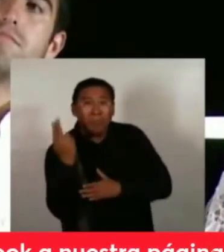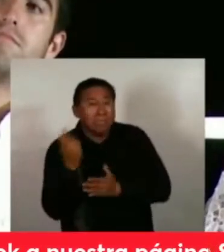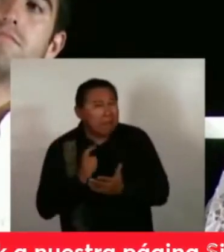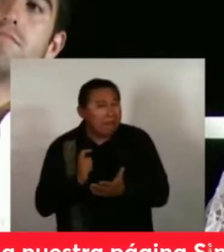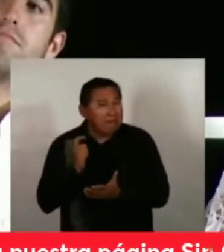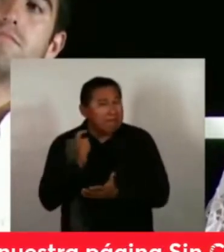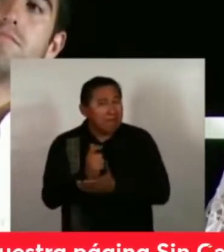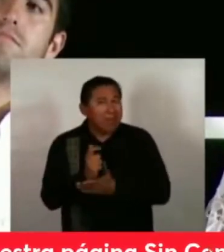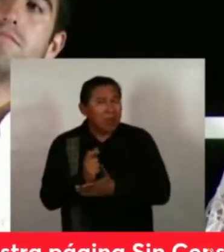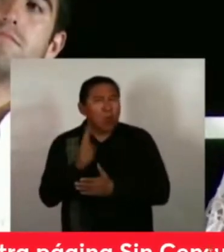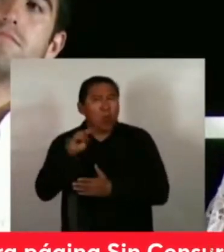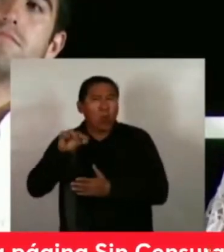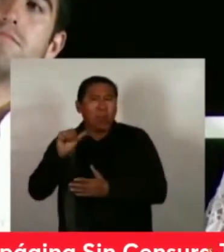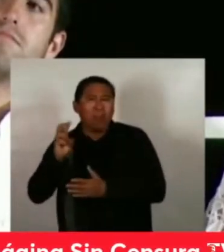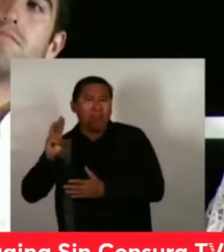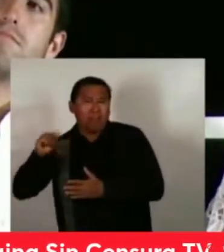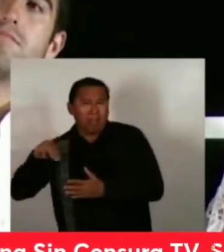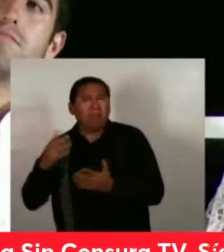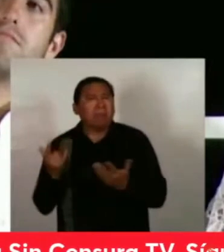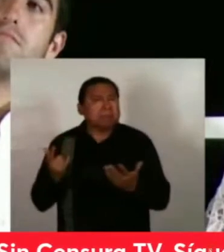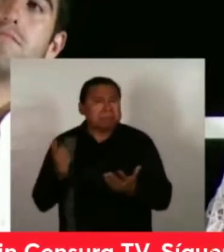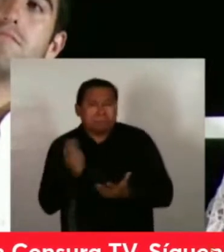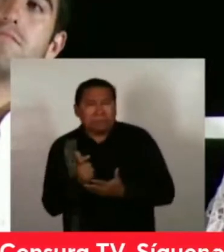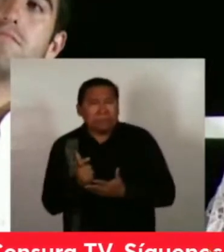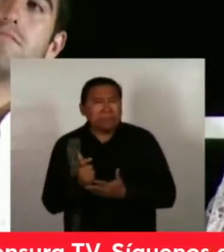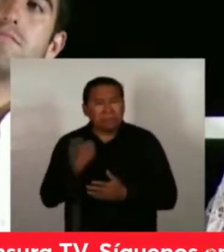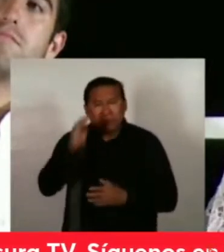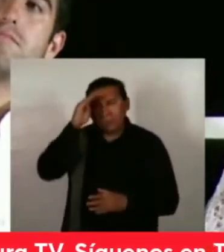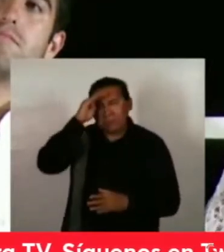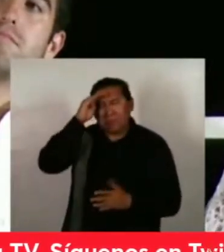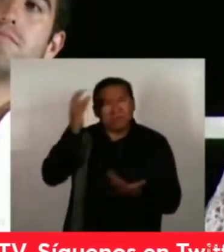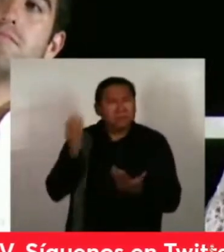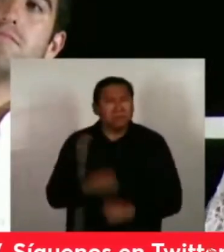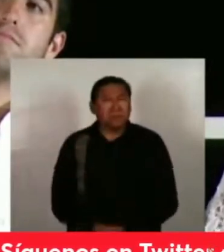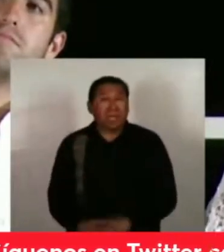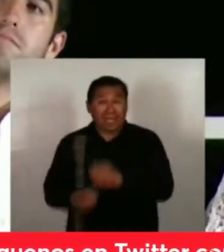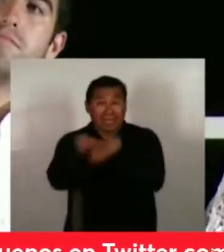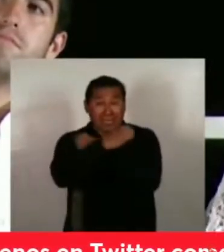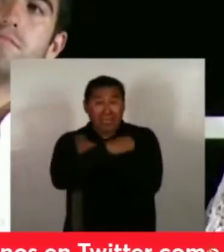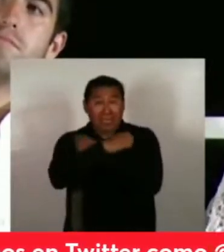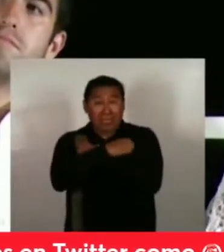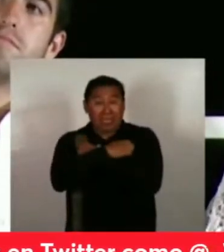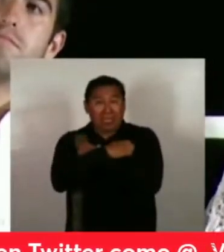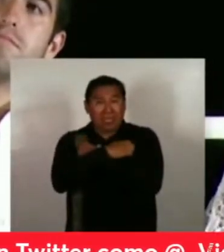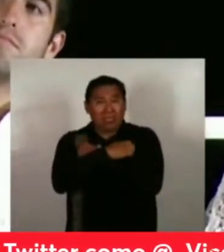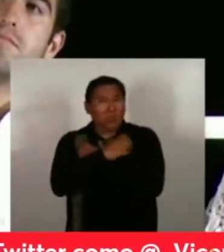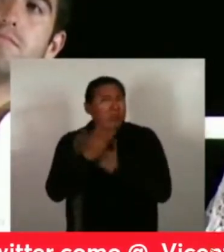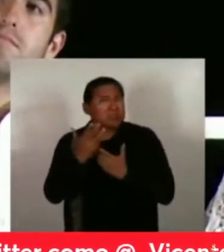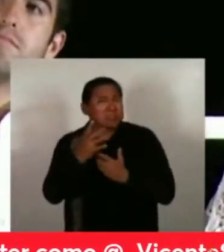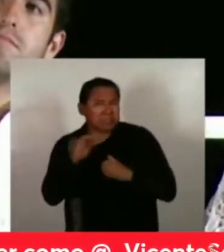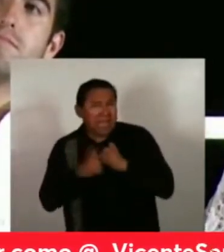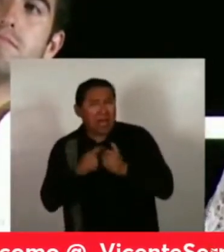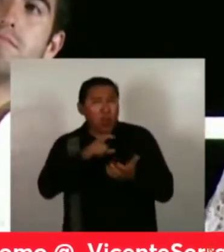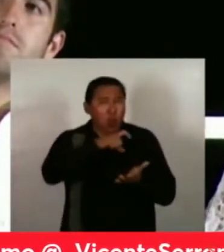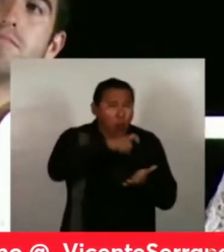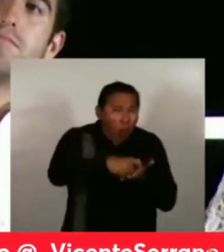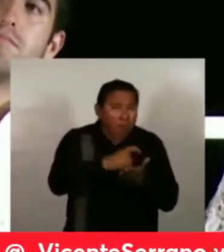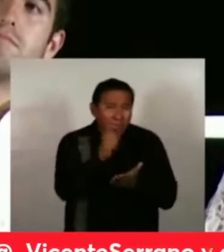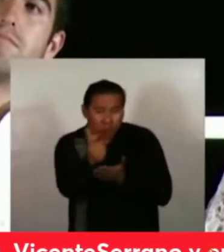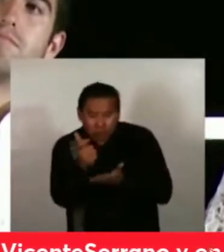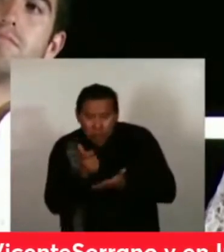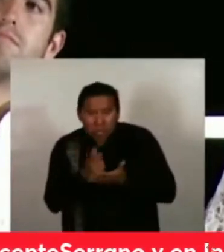Nacional Autónoma de México. Y yo pienso que la educación no es una mercancía que se compre con